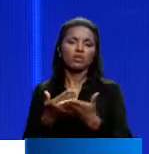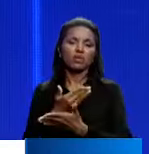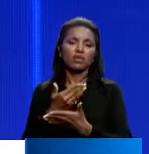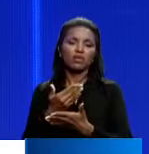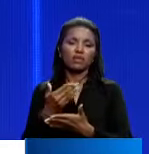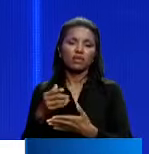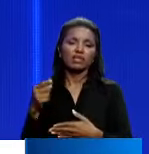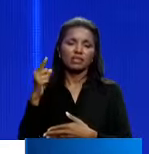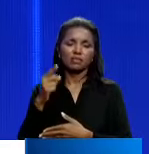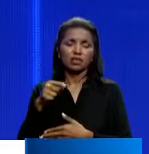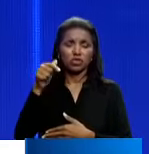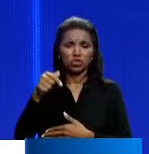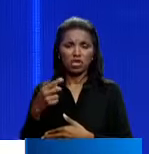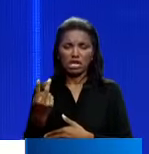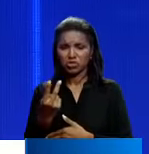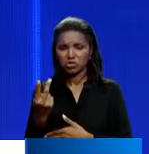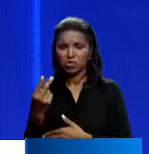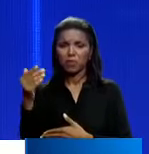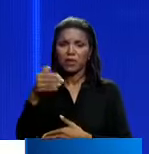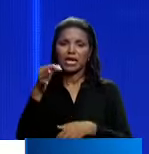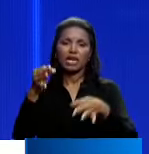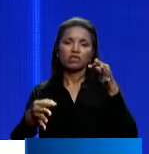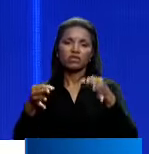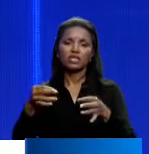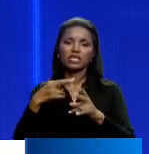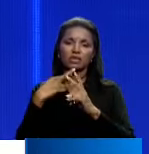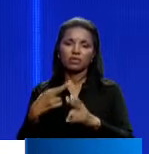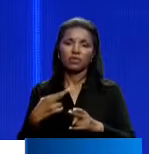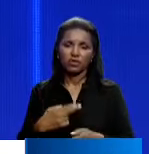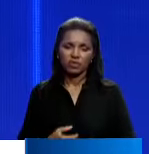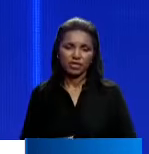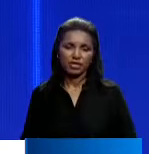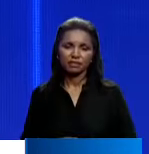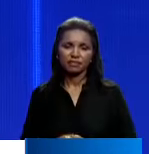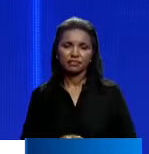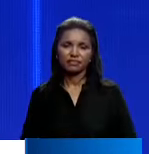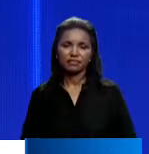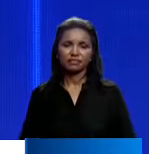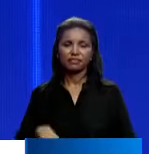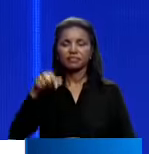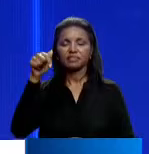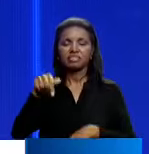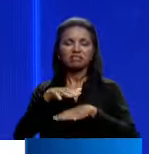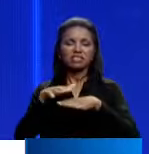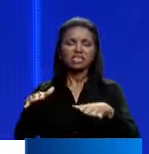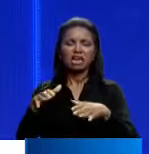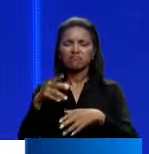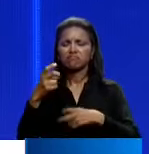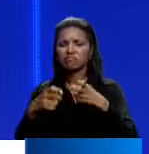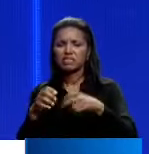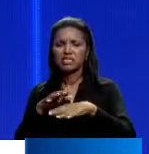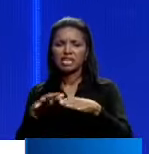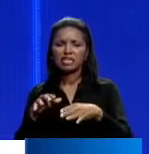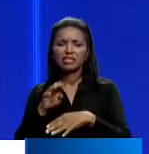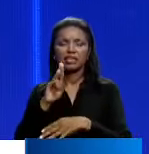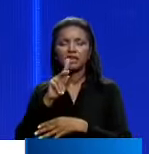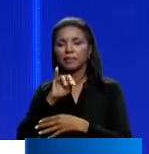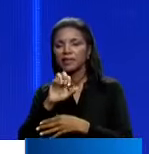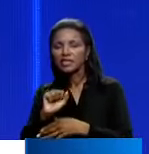independiente llevaré a estos señores ante la justicia y que respondan por sus actos. Aquí se acabó la impunidad de